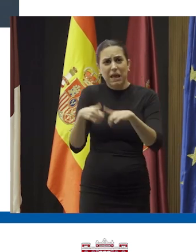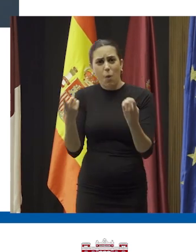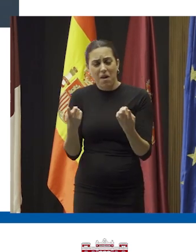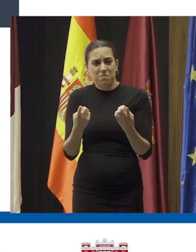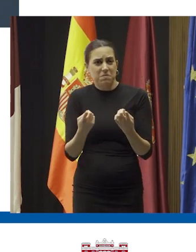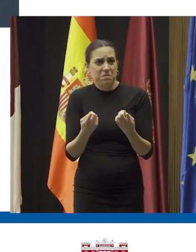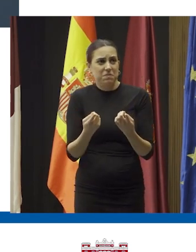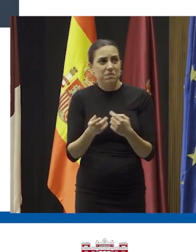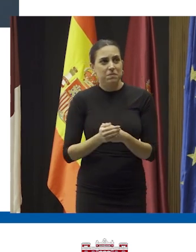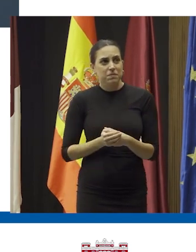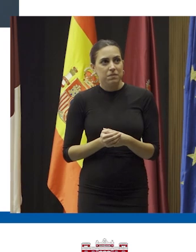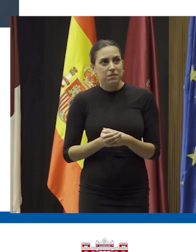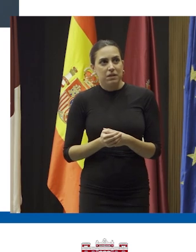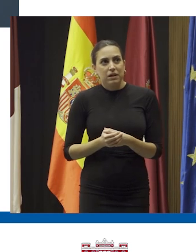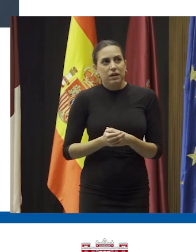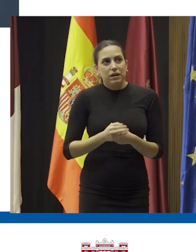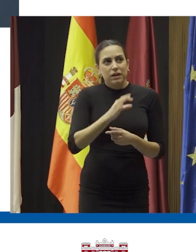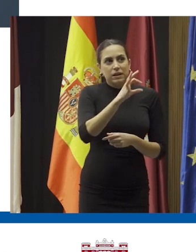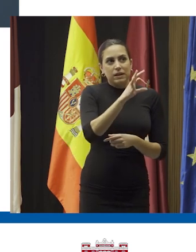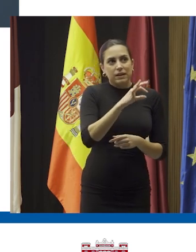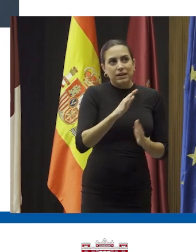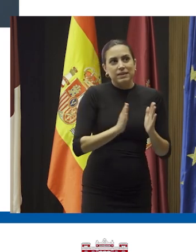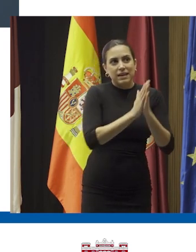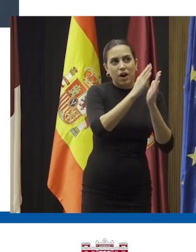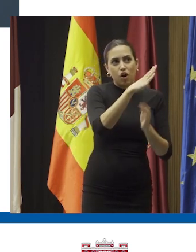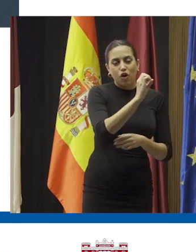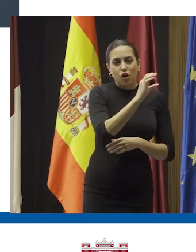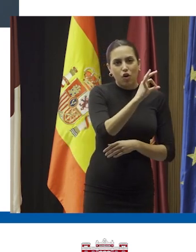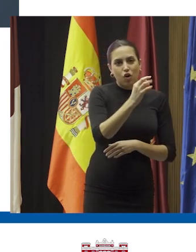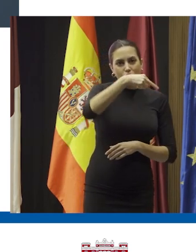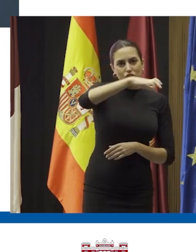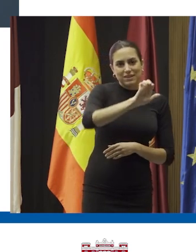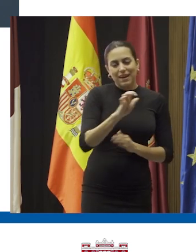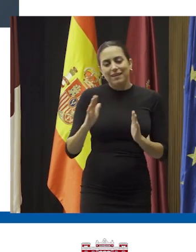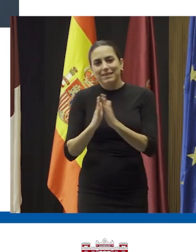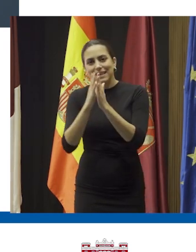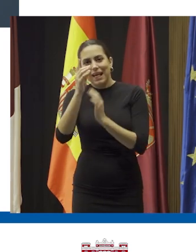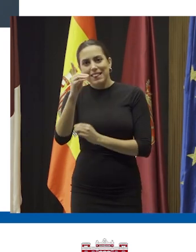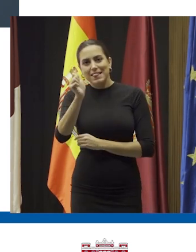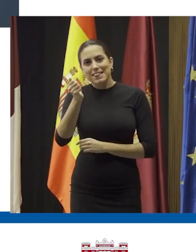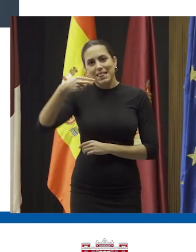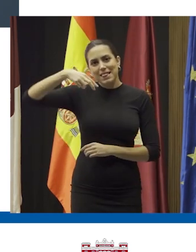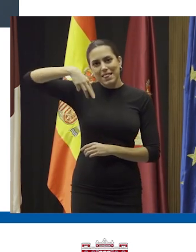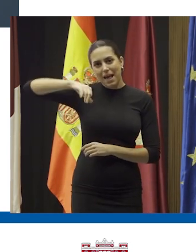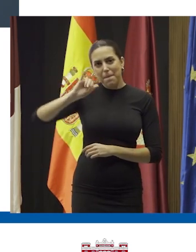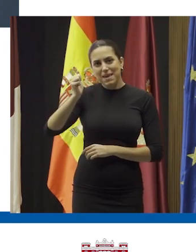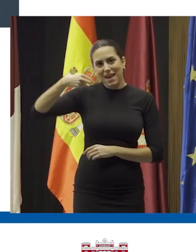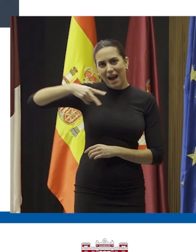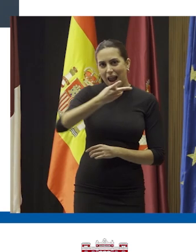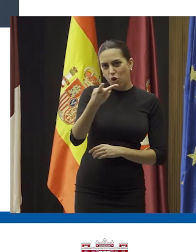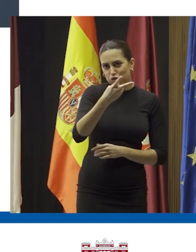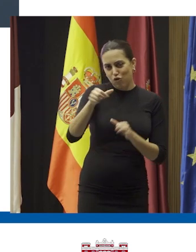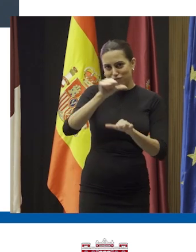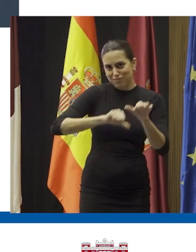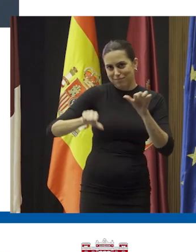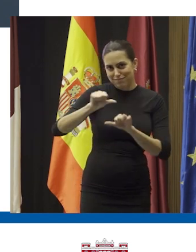San Cosme y San Damián, beneplácito divino. Bueno, pues parece ser que pegó la pierna, si